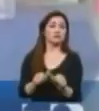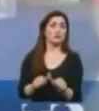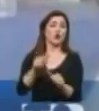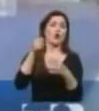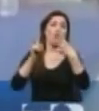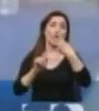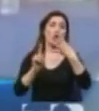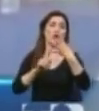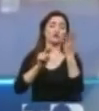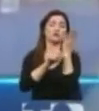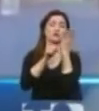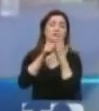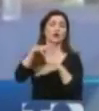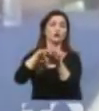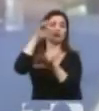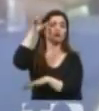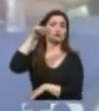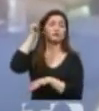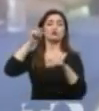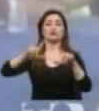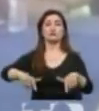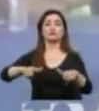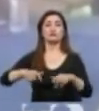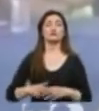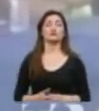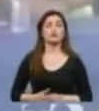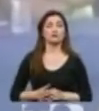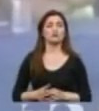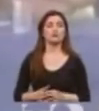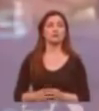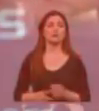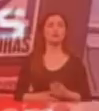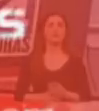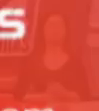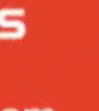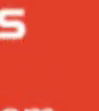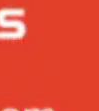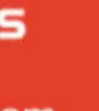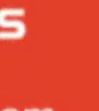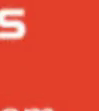4º ministro de Agricultura del gobierno de Lenín Moreno. Dayana Monroy, 24 horas.